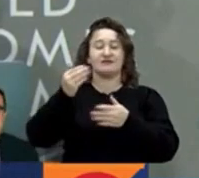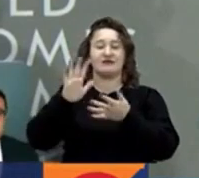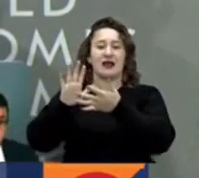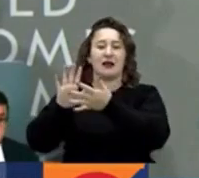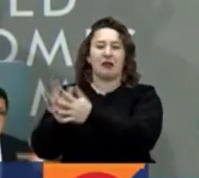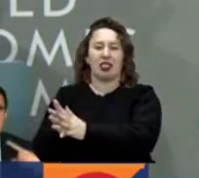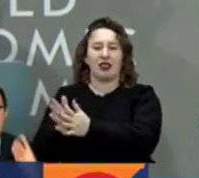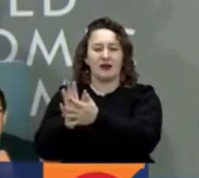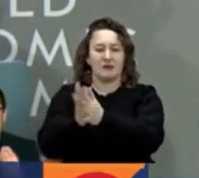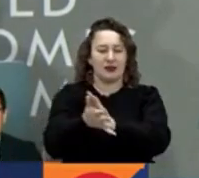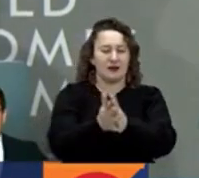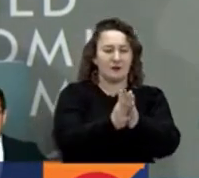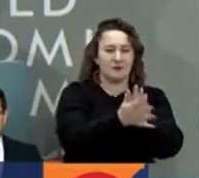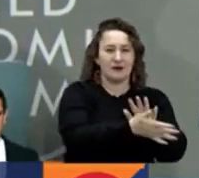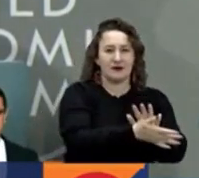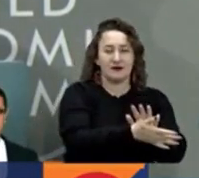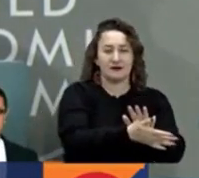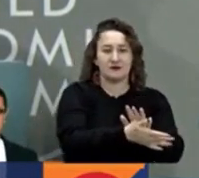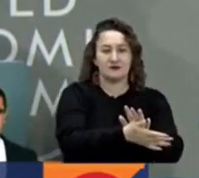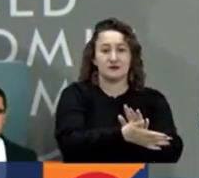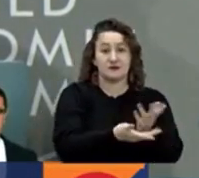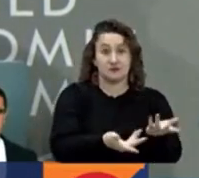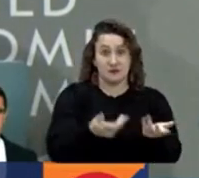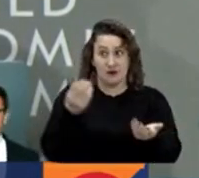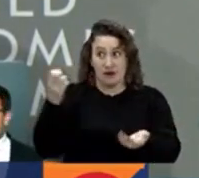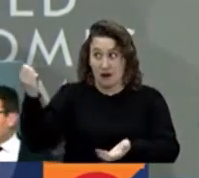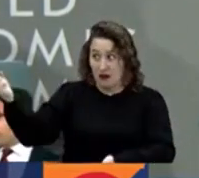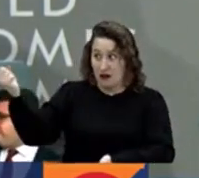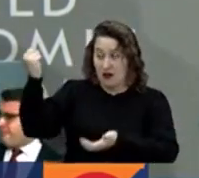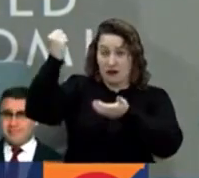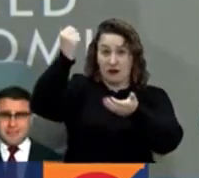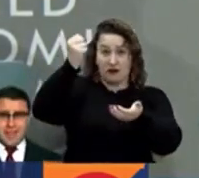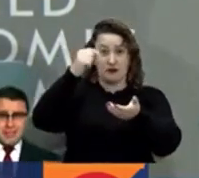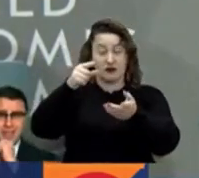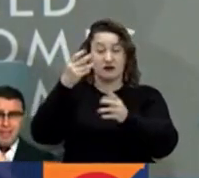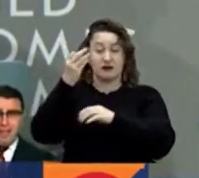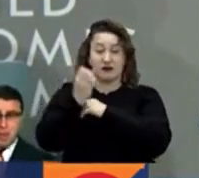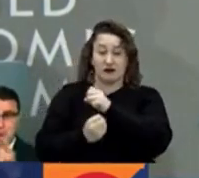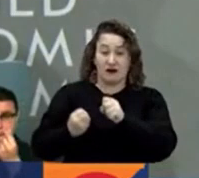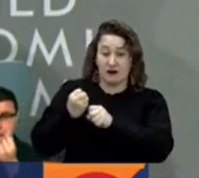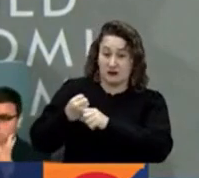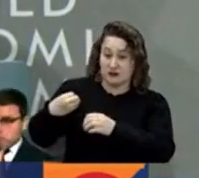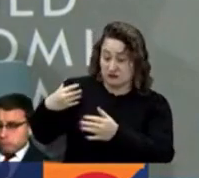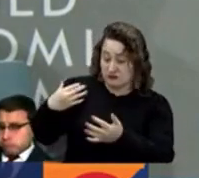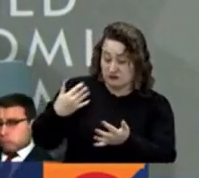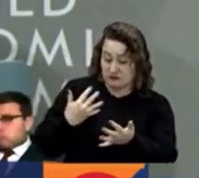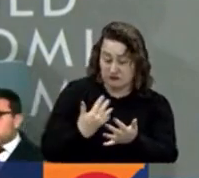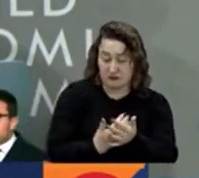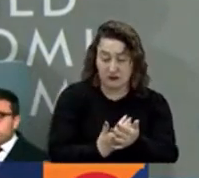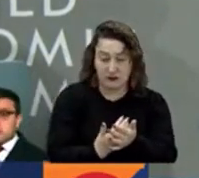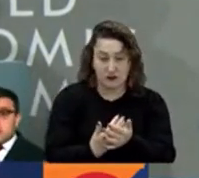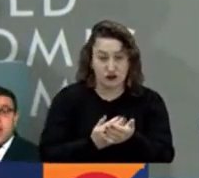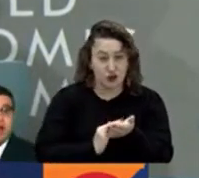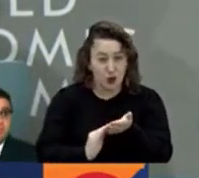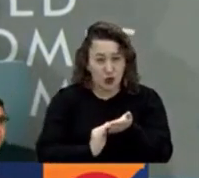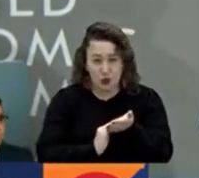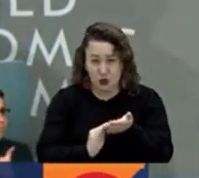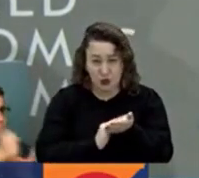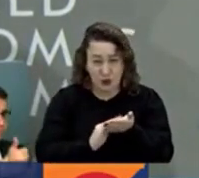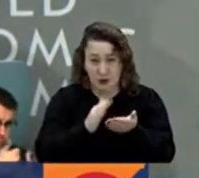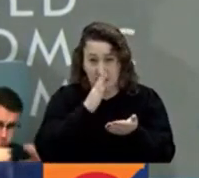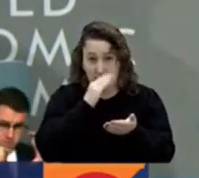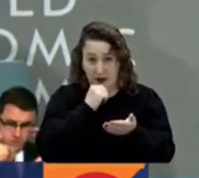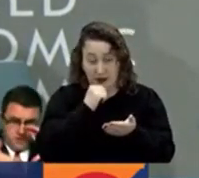extinciones. Si el capitalismo de los últimos 30 años no es capaz de solucionar